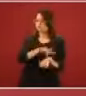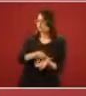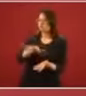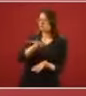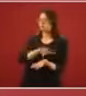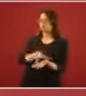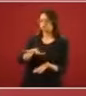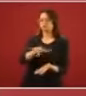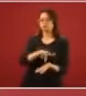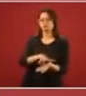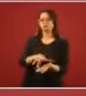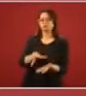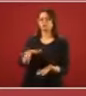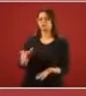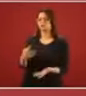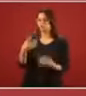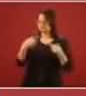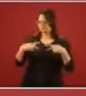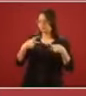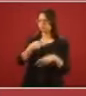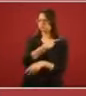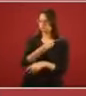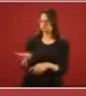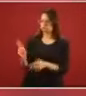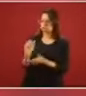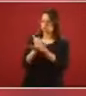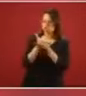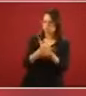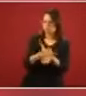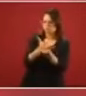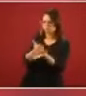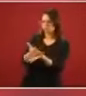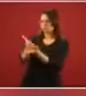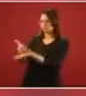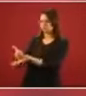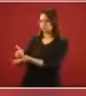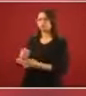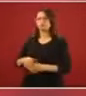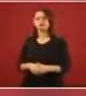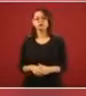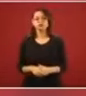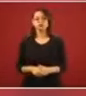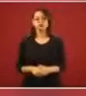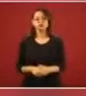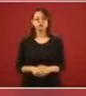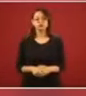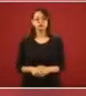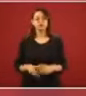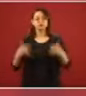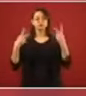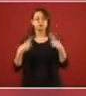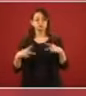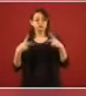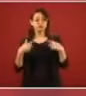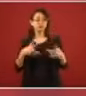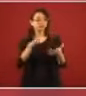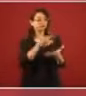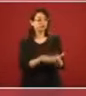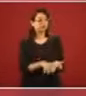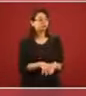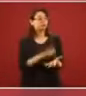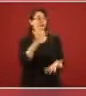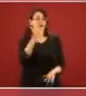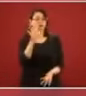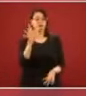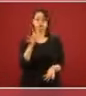de que se ayude a los pobres. la mayoría de la gente